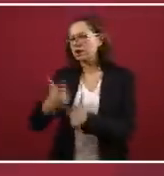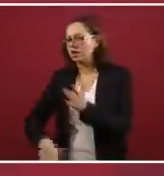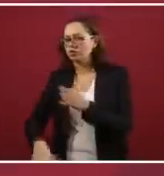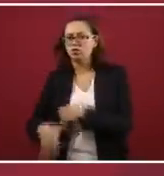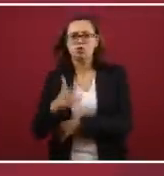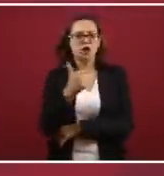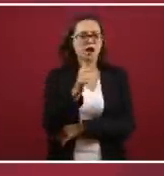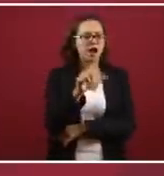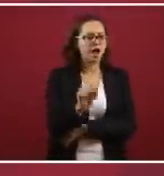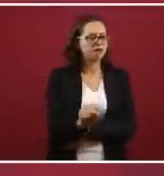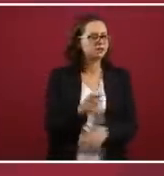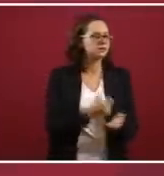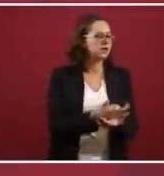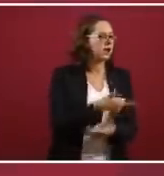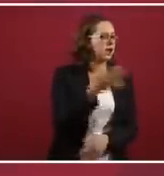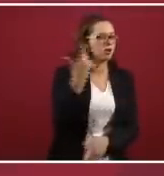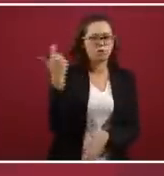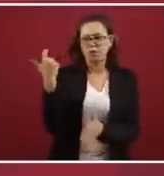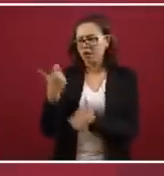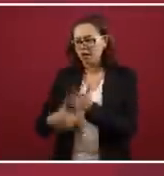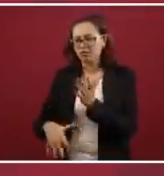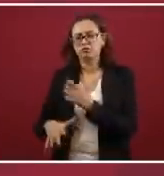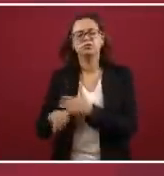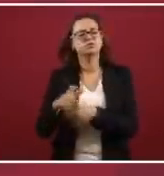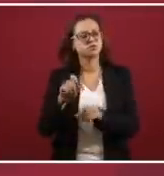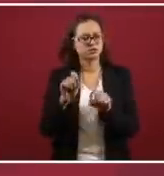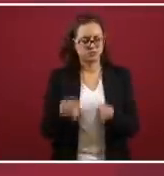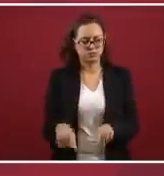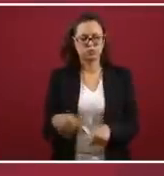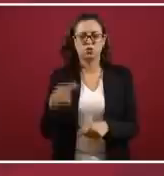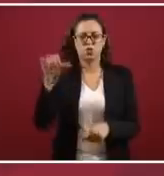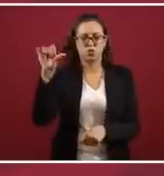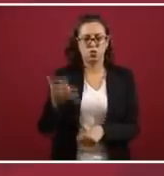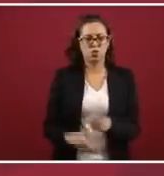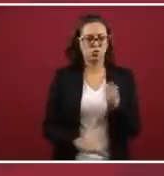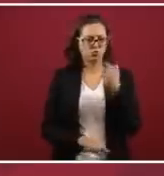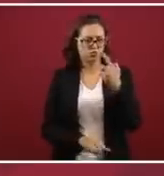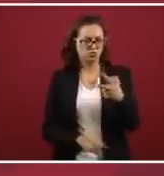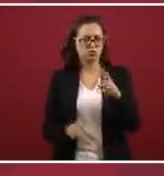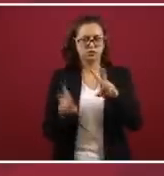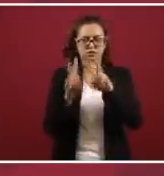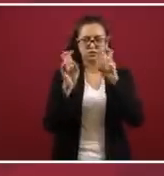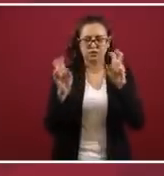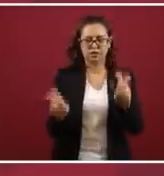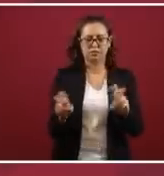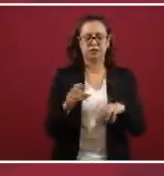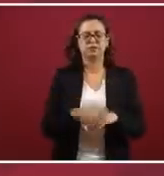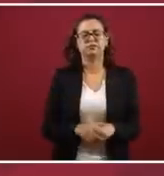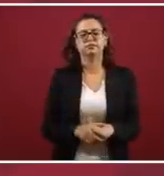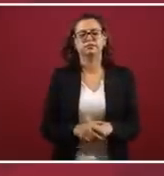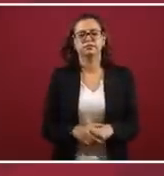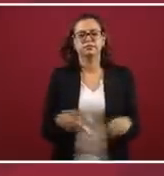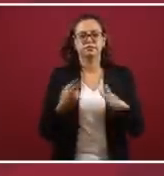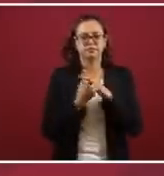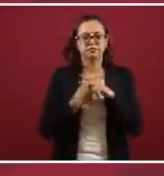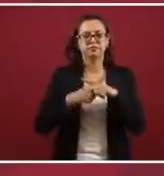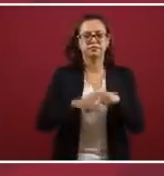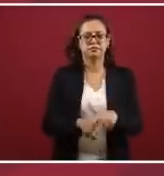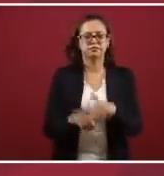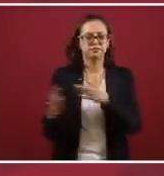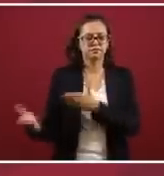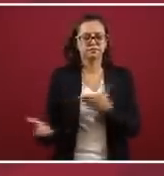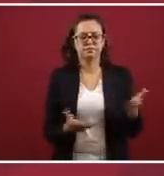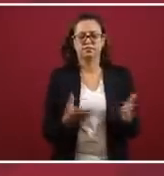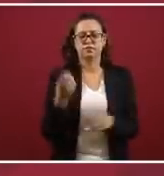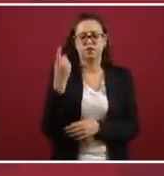combustibles. Esos son los dos temas que vamos a abordar. Si les parece, comenzamos con el doctor